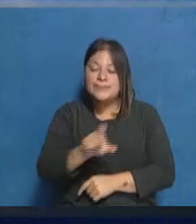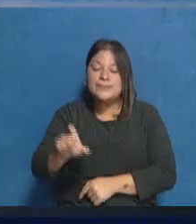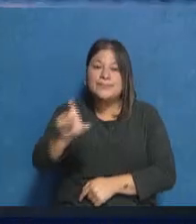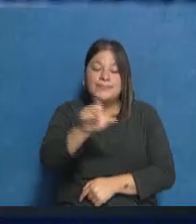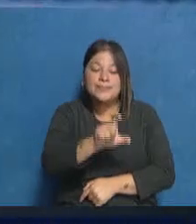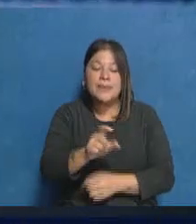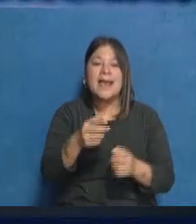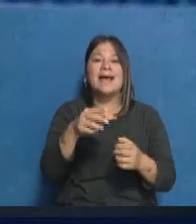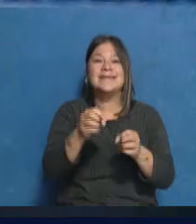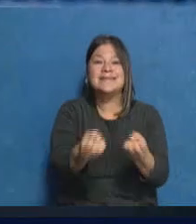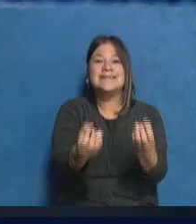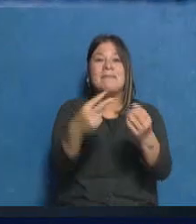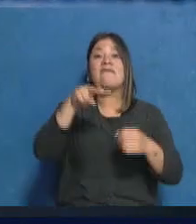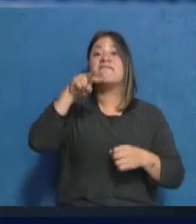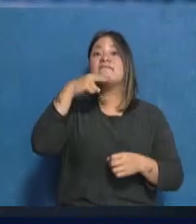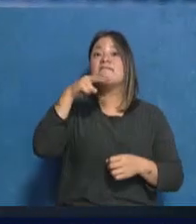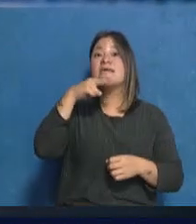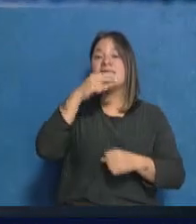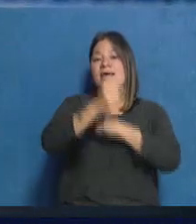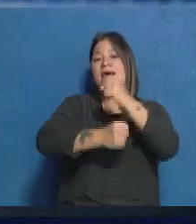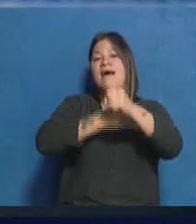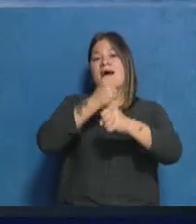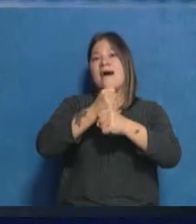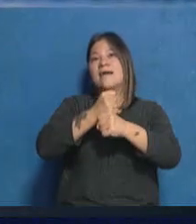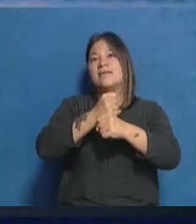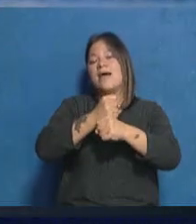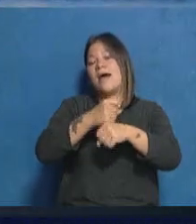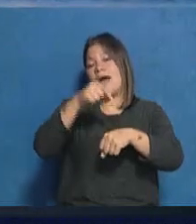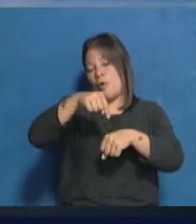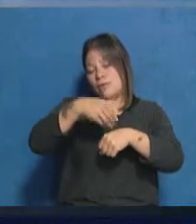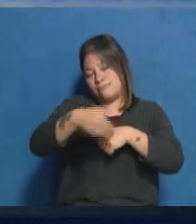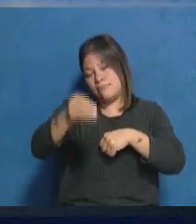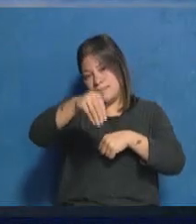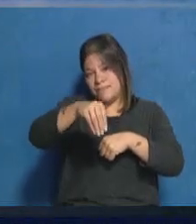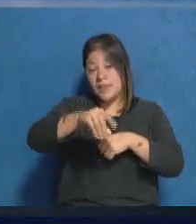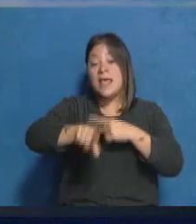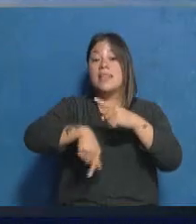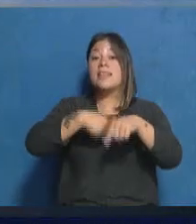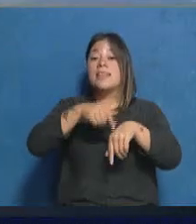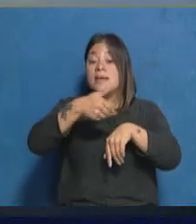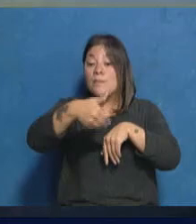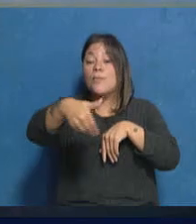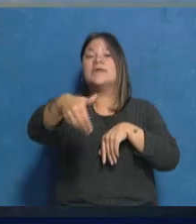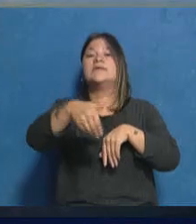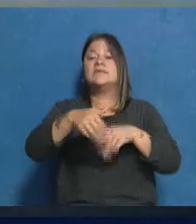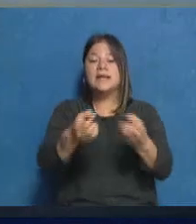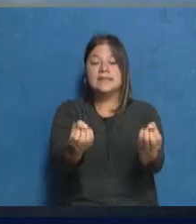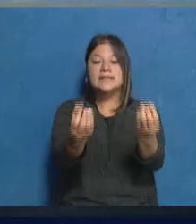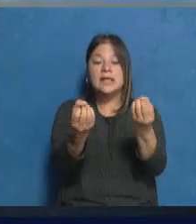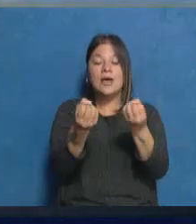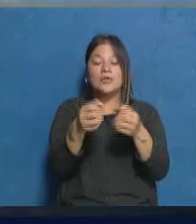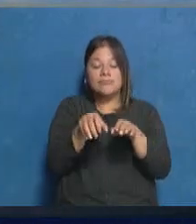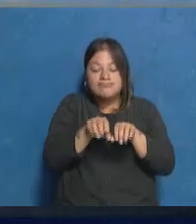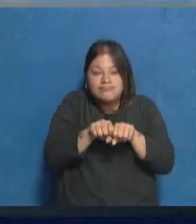el césped verde hasta este momento, que dura un par de días más. Después se le realiza un tratamiento de una máquina